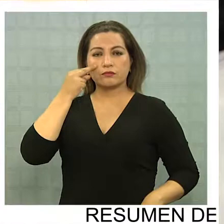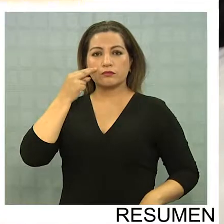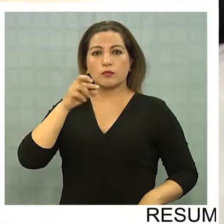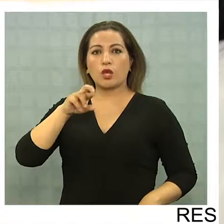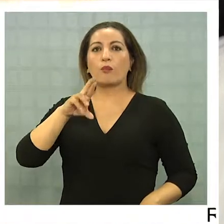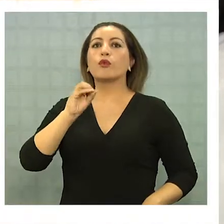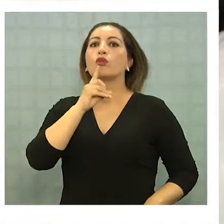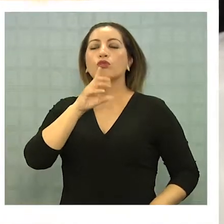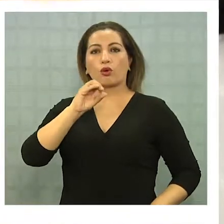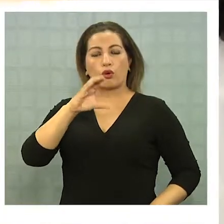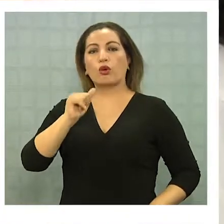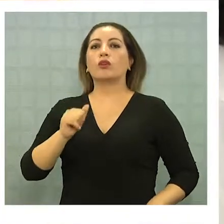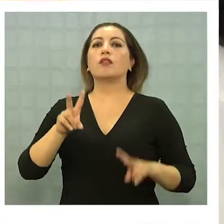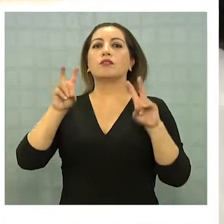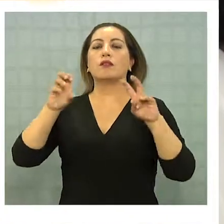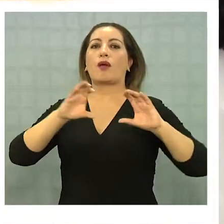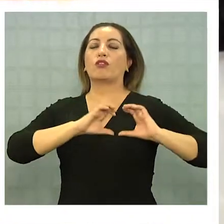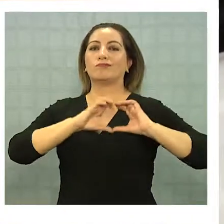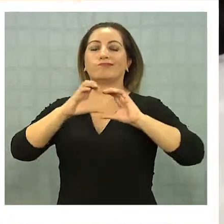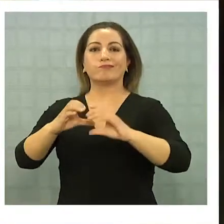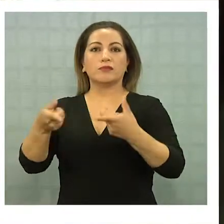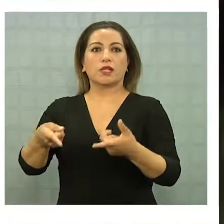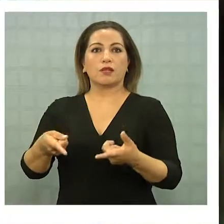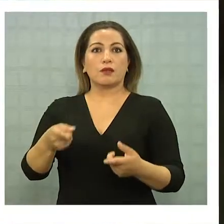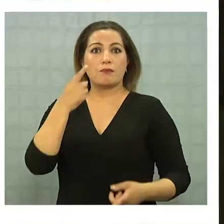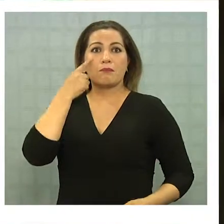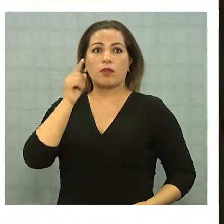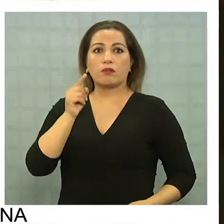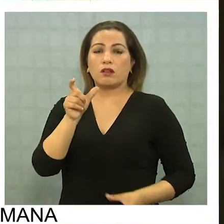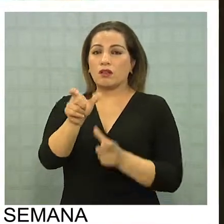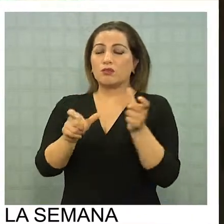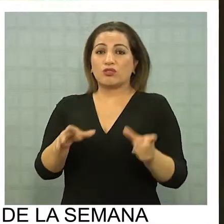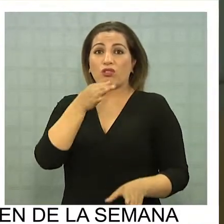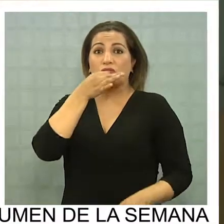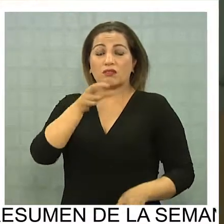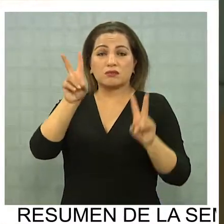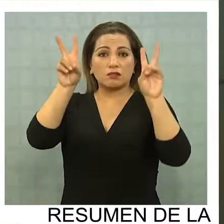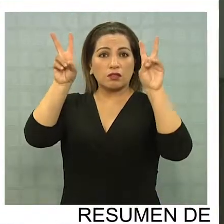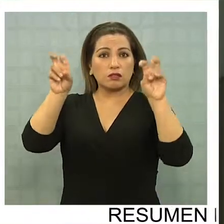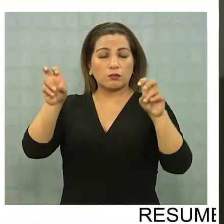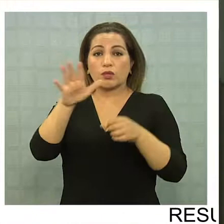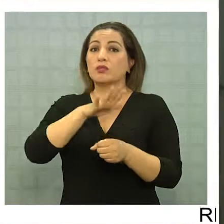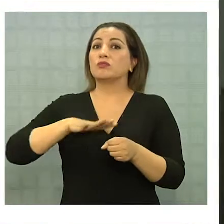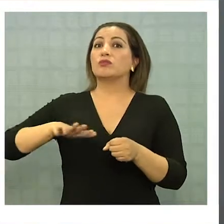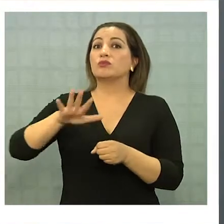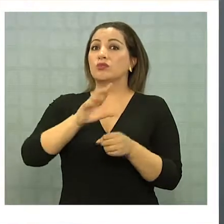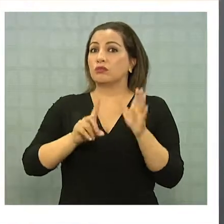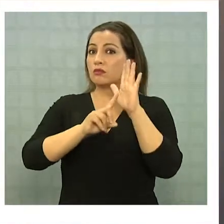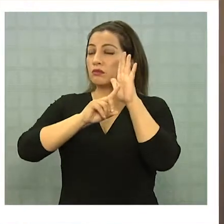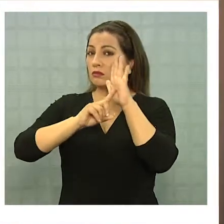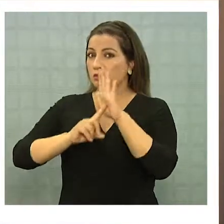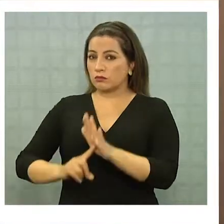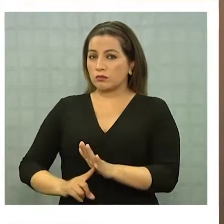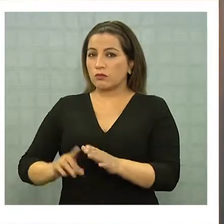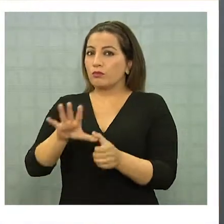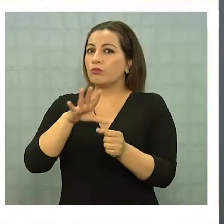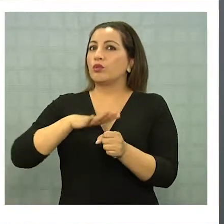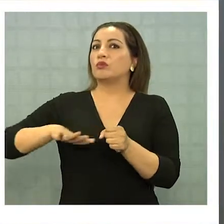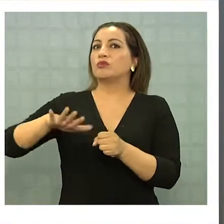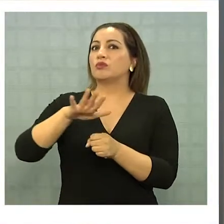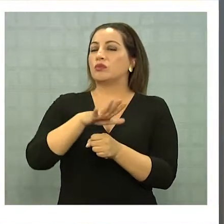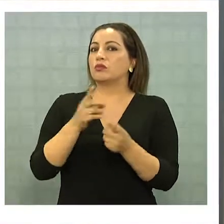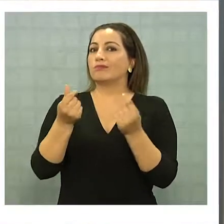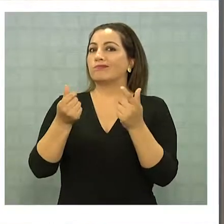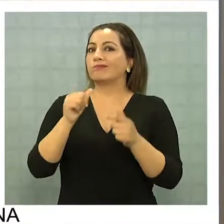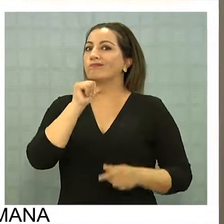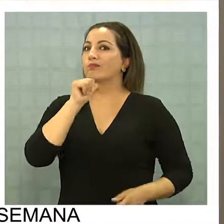lo que son los protocolos en materia de trasplante. Sin embargo, nadie se refiere al tema como un caso de discriminación por